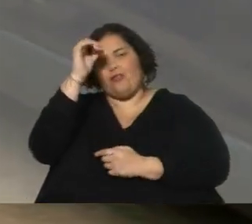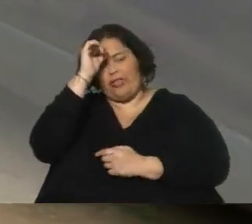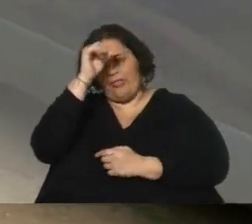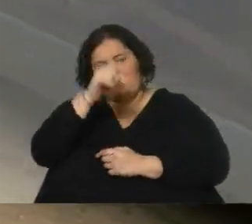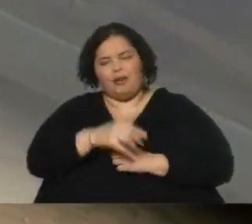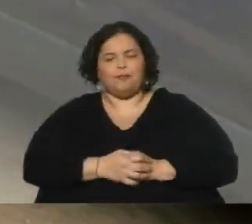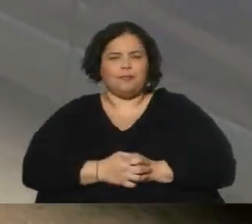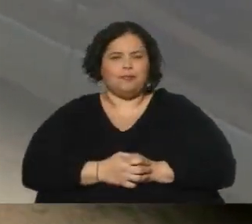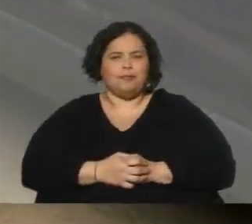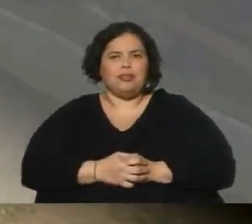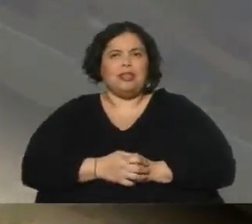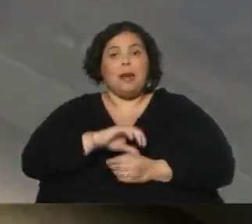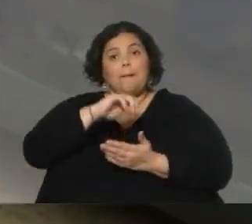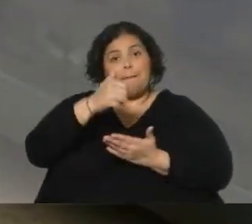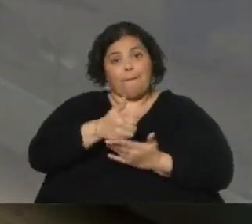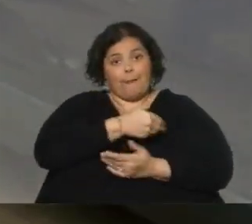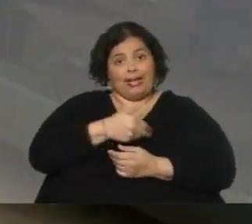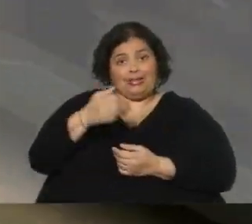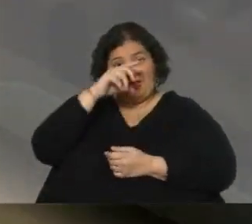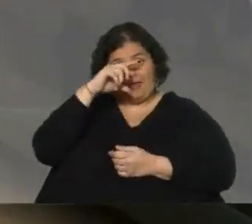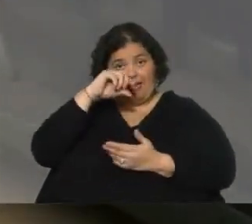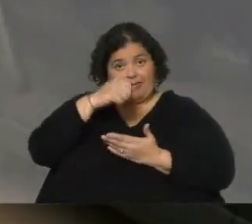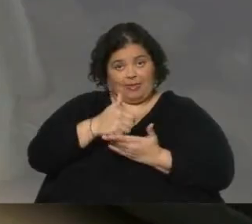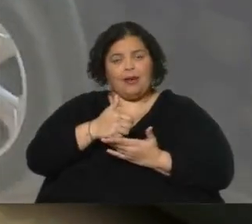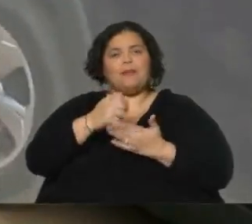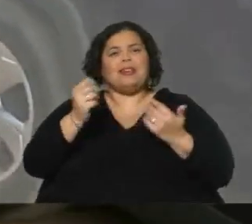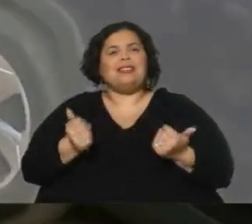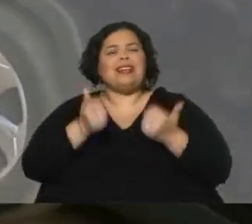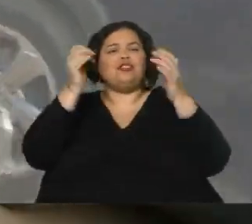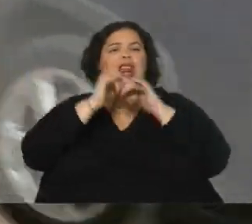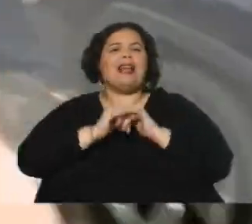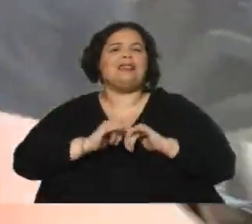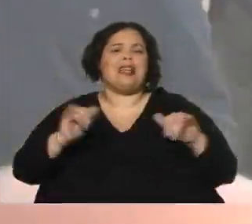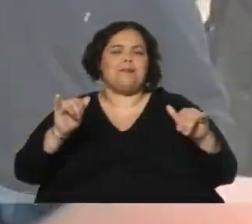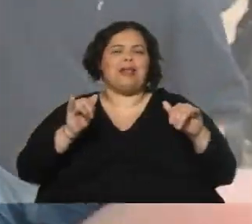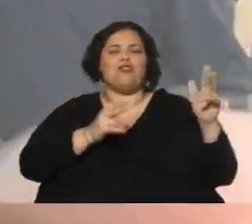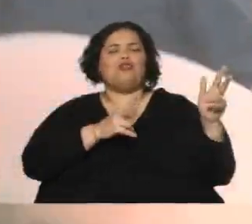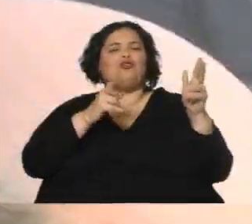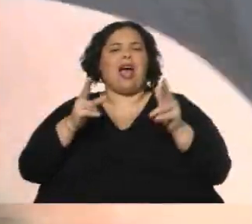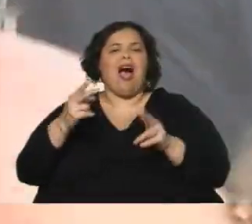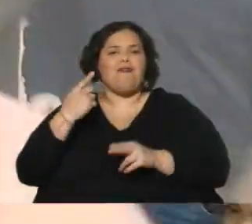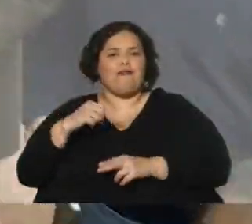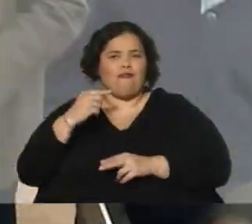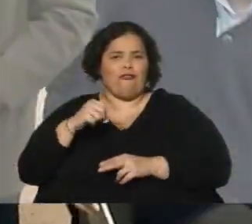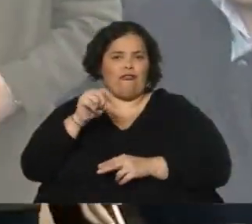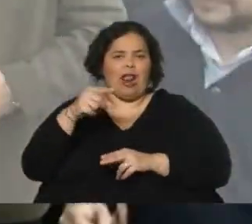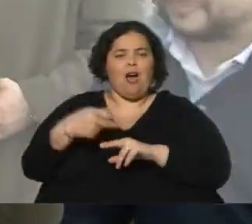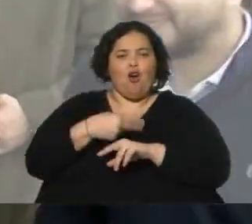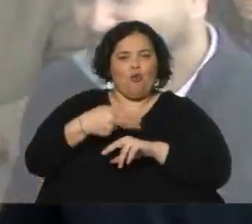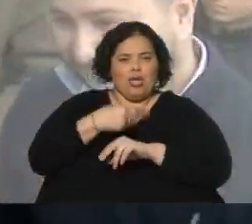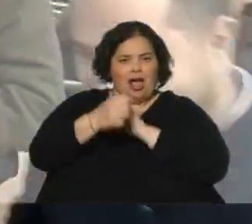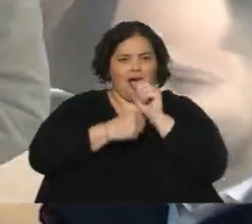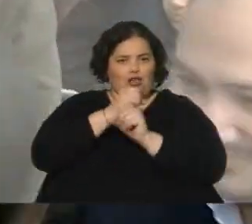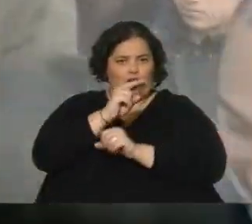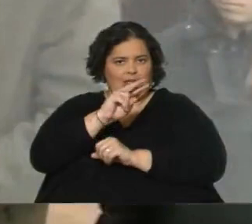Con la presencia del presidente de la República, Luis Lacalle Pou, se realizó el lanzamiento de la zafra ovina 2023 por parte del